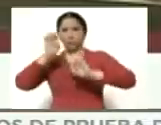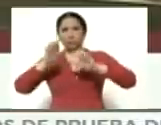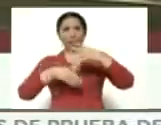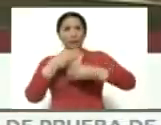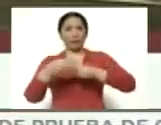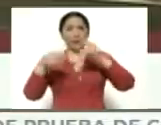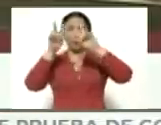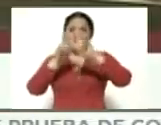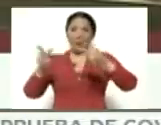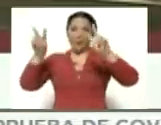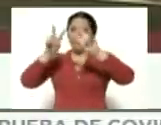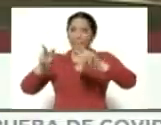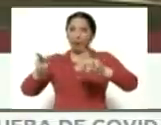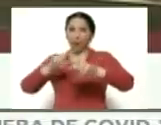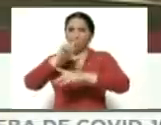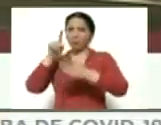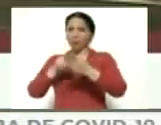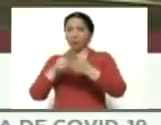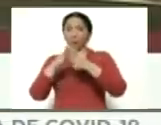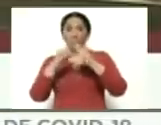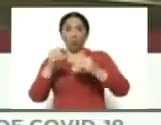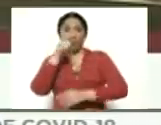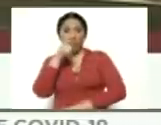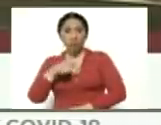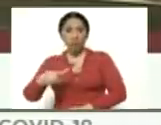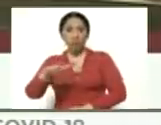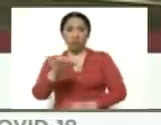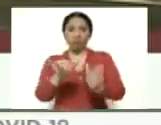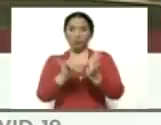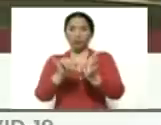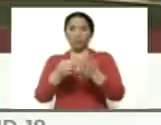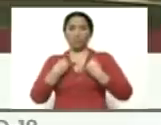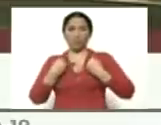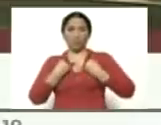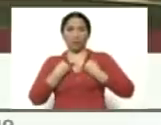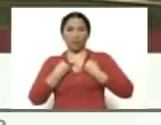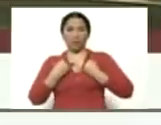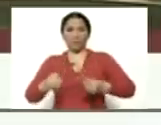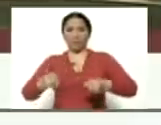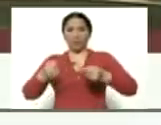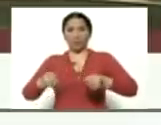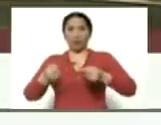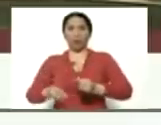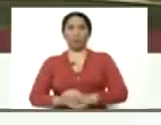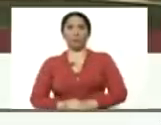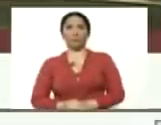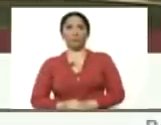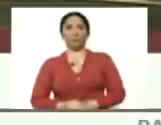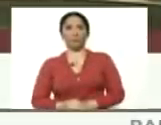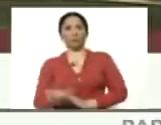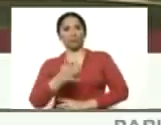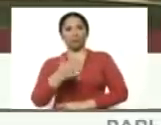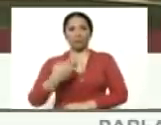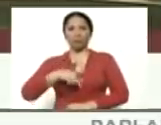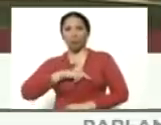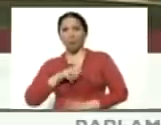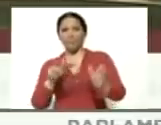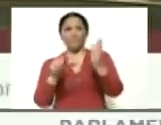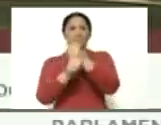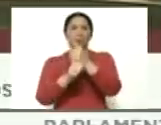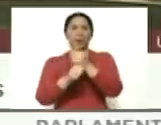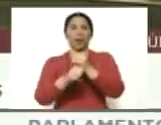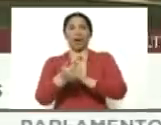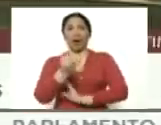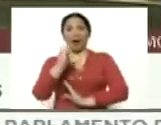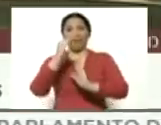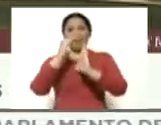un pesquisaje amplio a toda la población de esa zona. Pero sí hemos venido notando que hay una